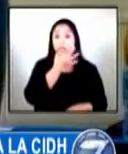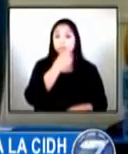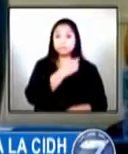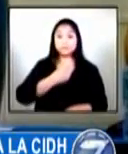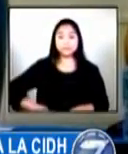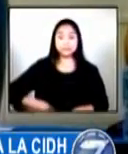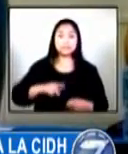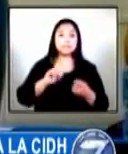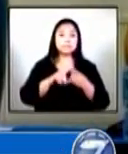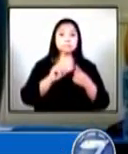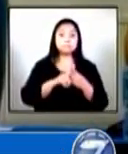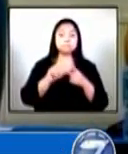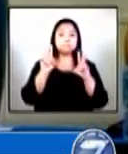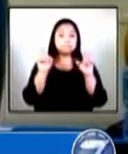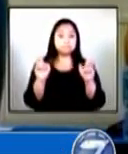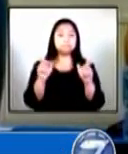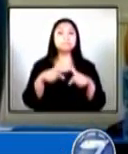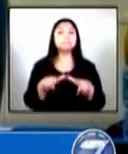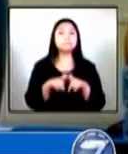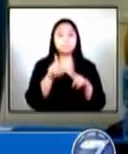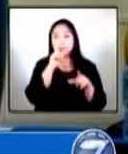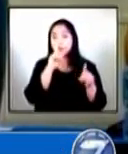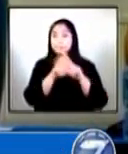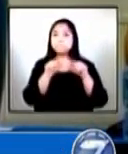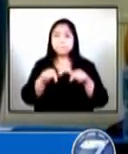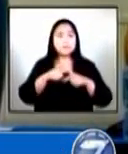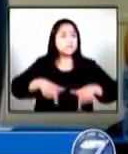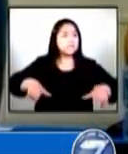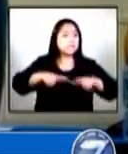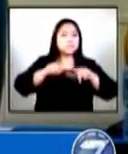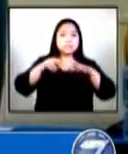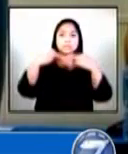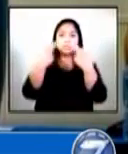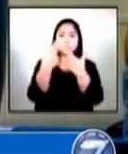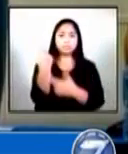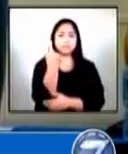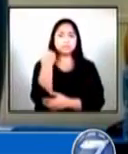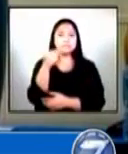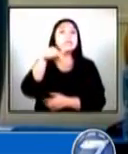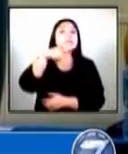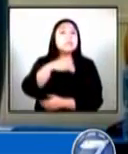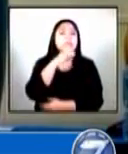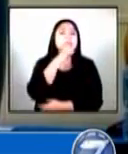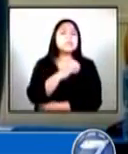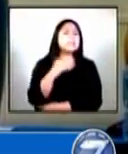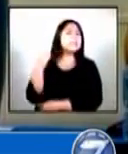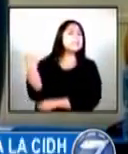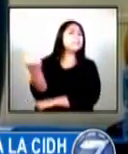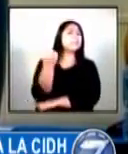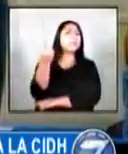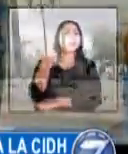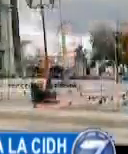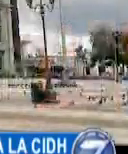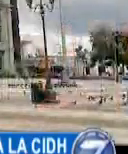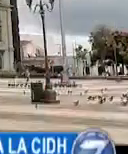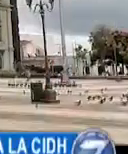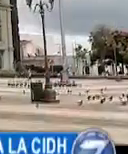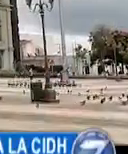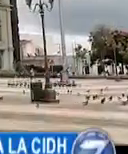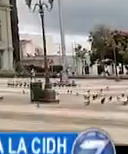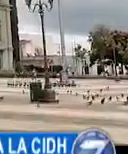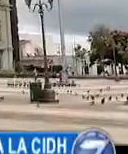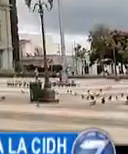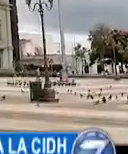En primera instancia, y en este espacio tan importante, es imperativo afirmar que Guatemala es un país soberano y